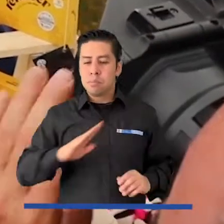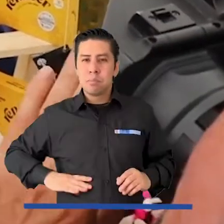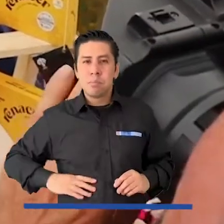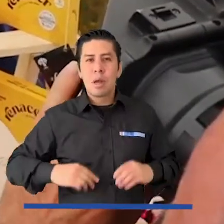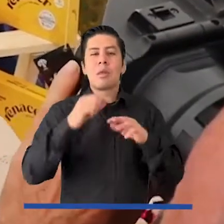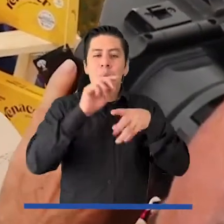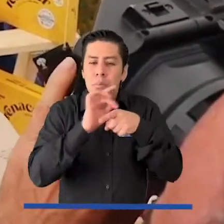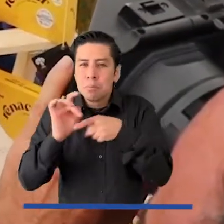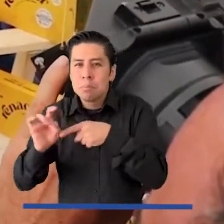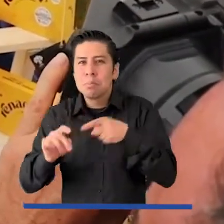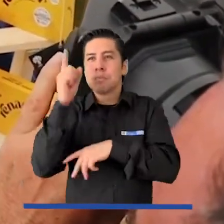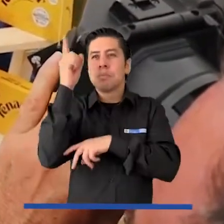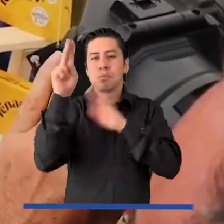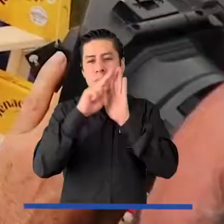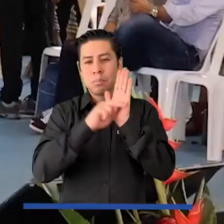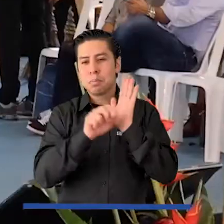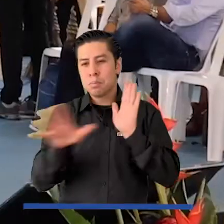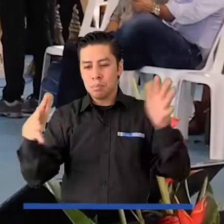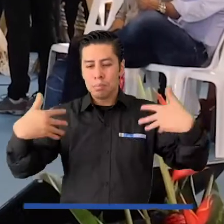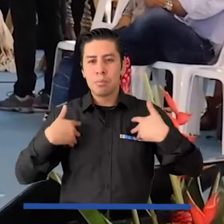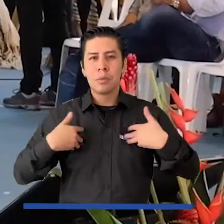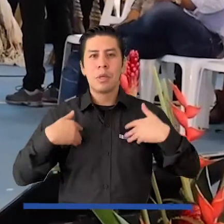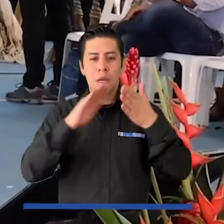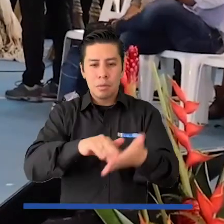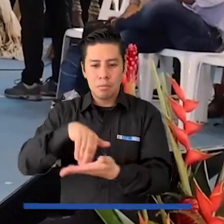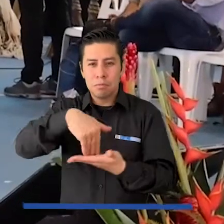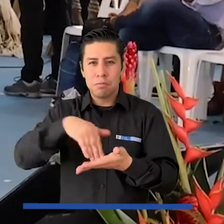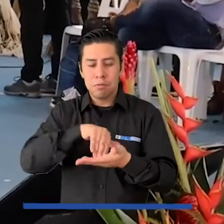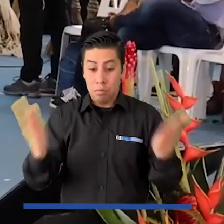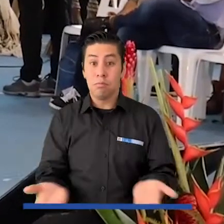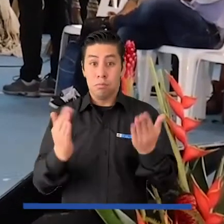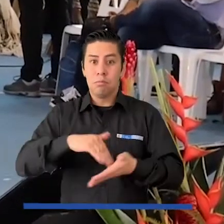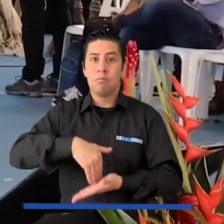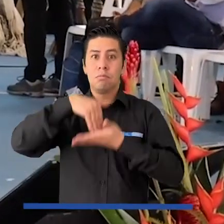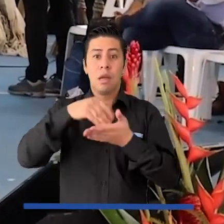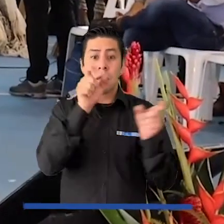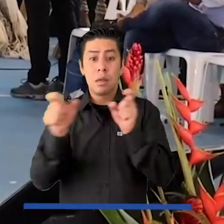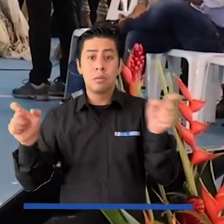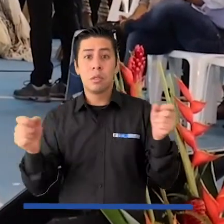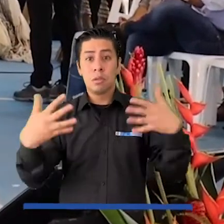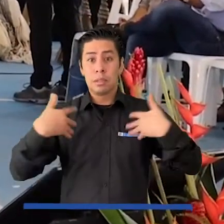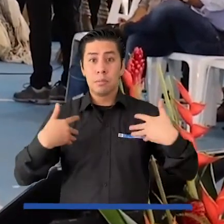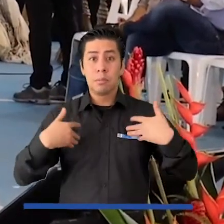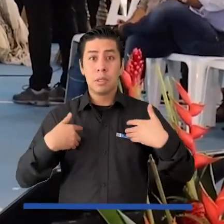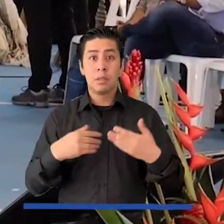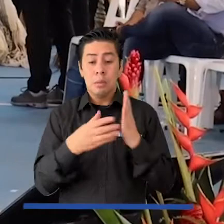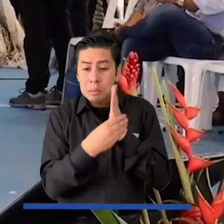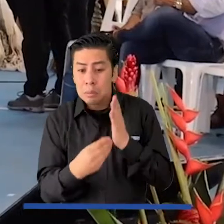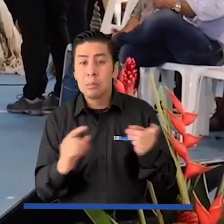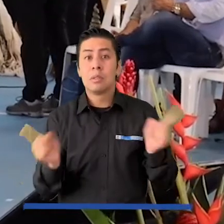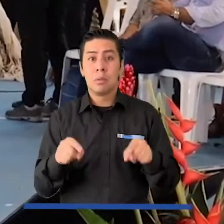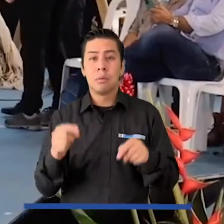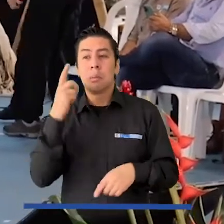las acciones adelantadas por la entidad en materia de implementación de la política pública de víctimas y de superación de la situación de vulnerabilidad y de pobreza de las